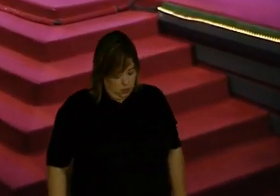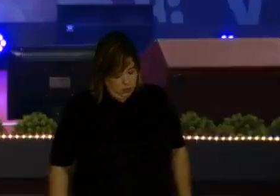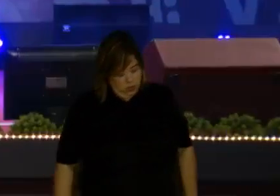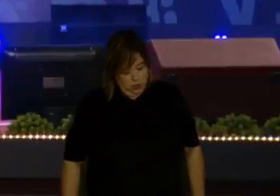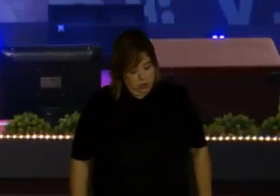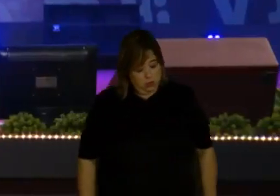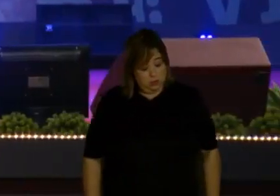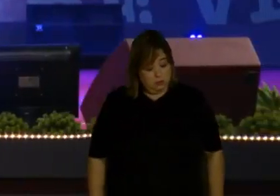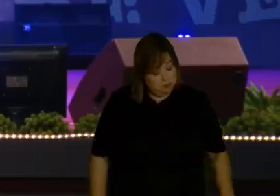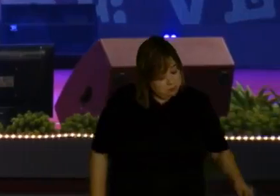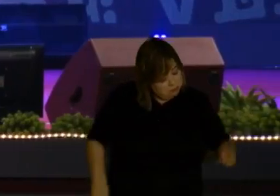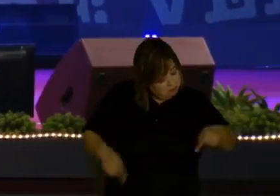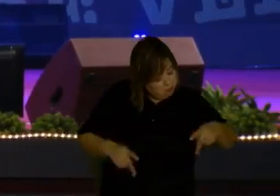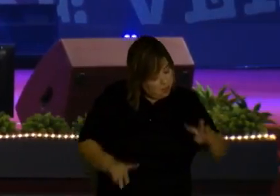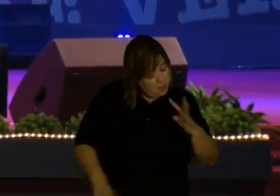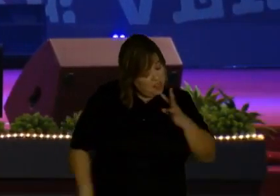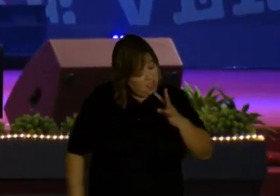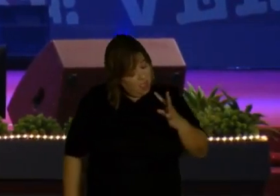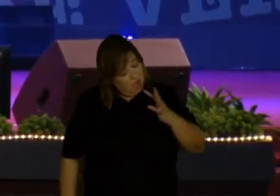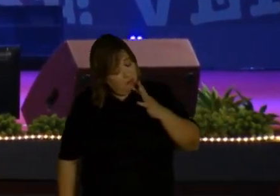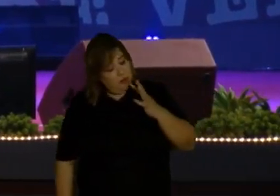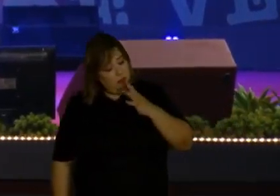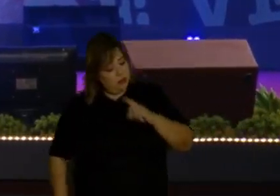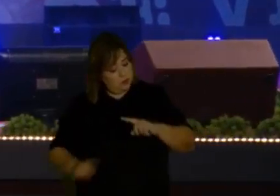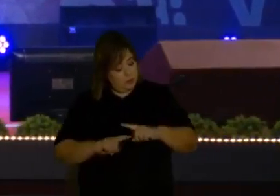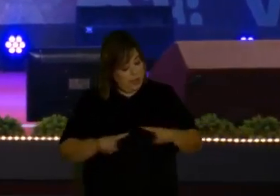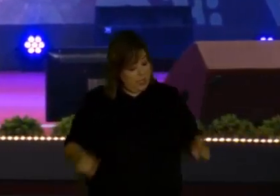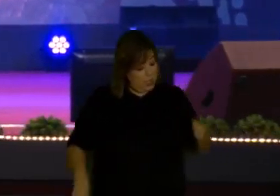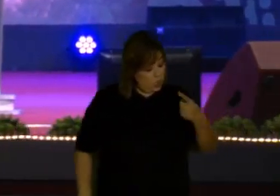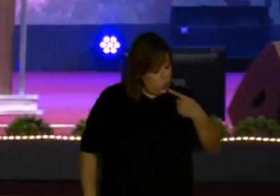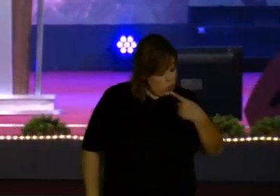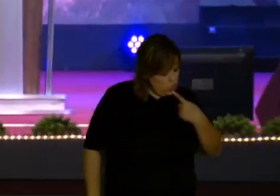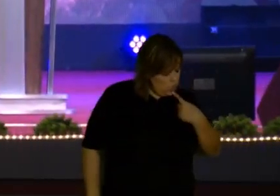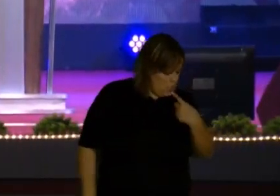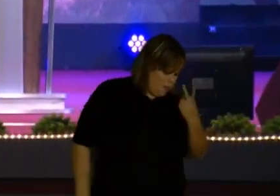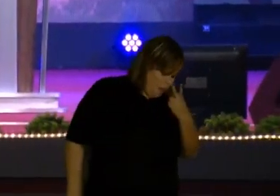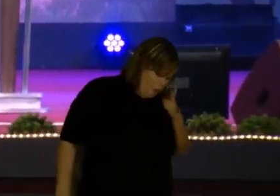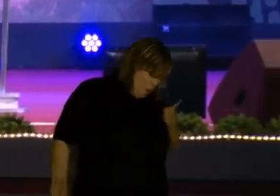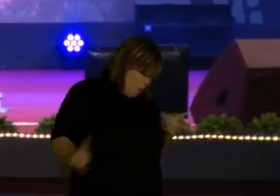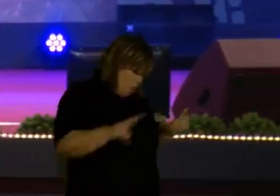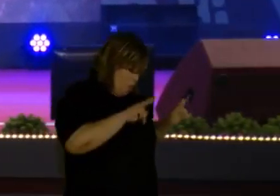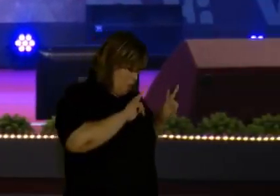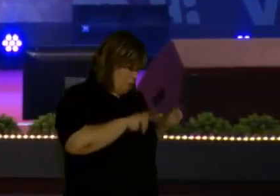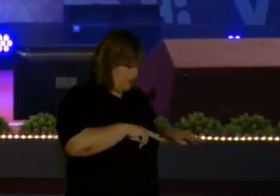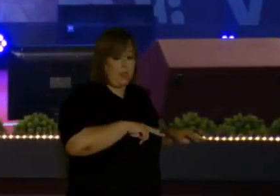Deja que hablen, deja que digan, pero mándalos a venir a ver.